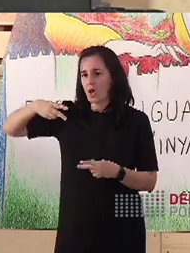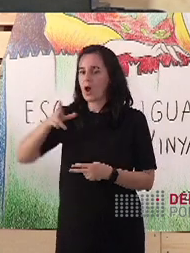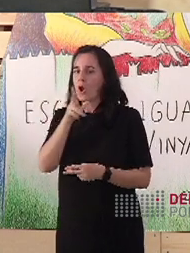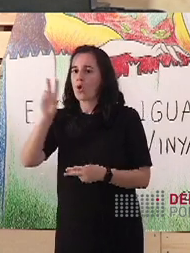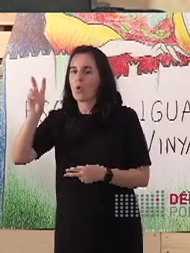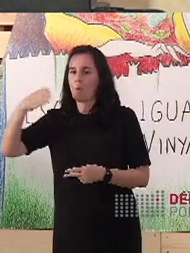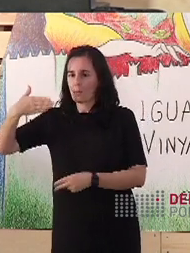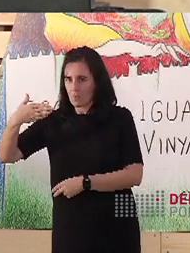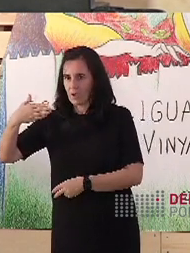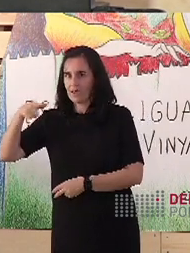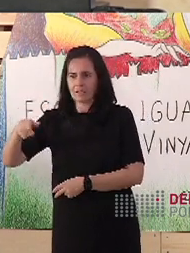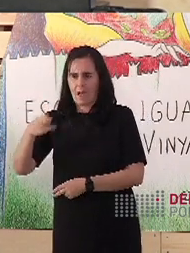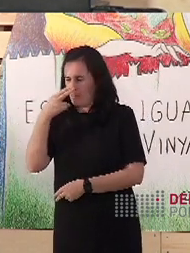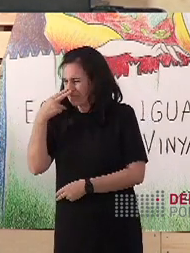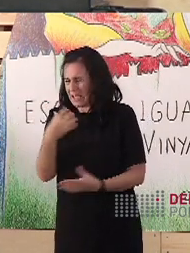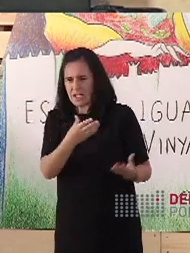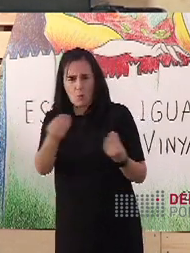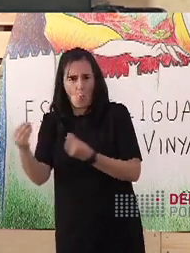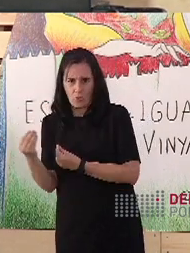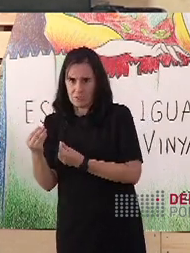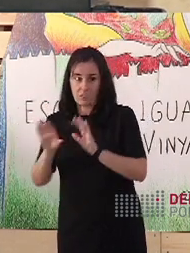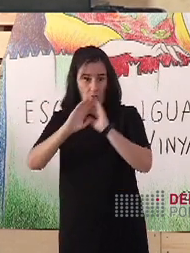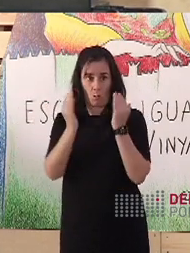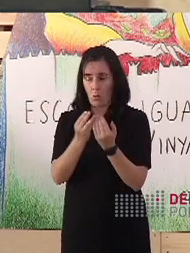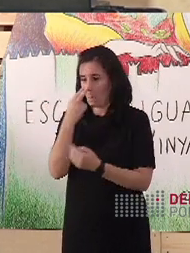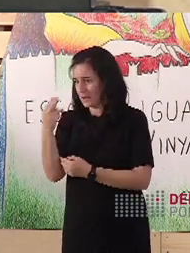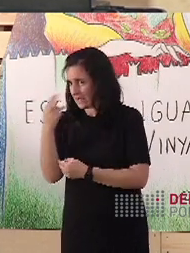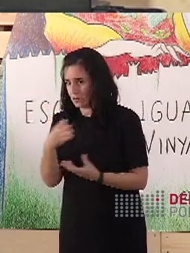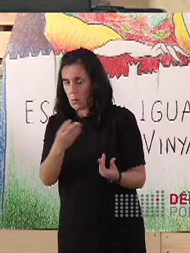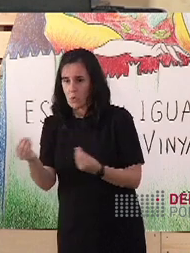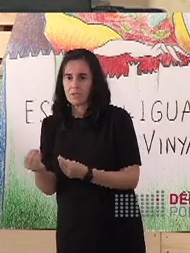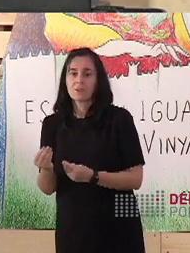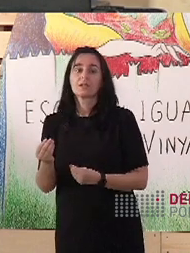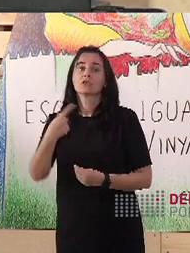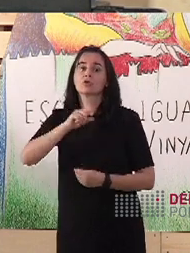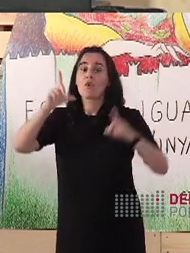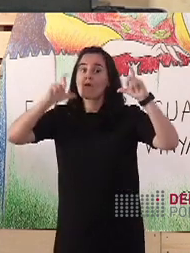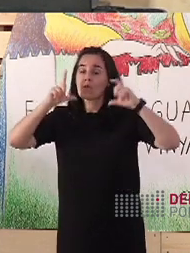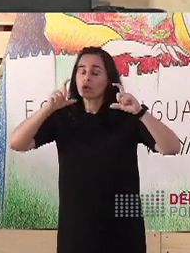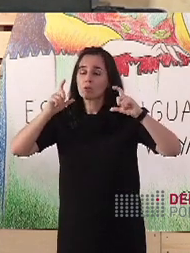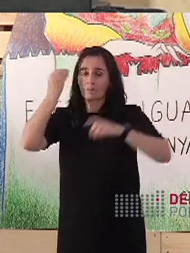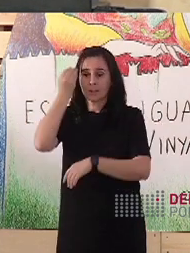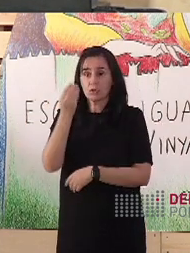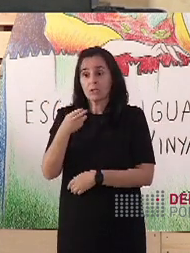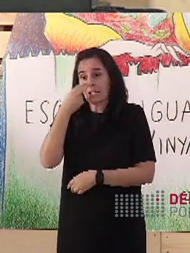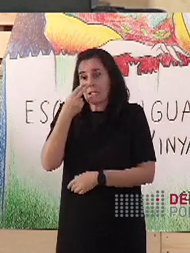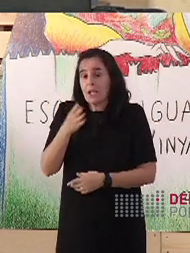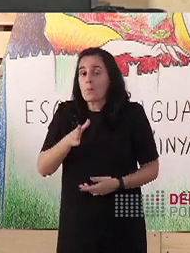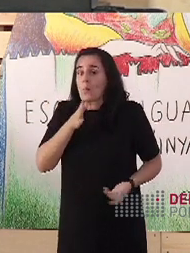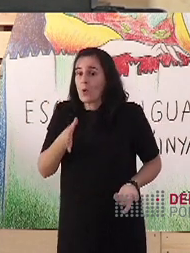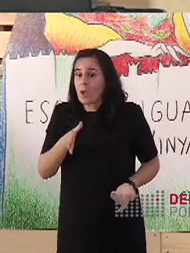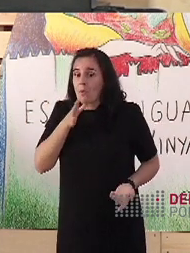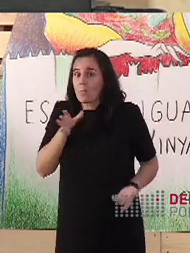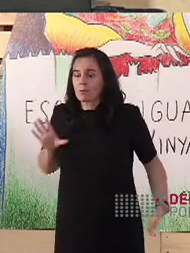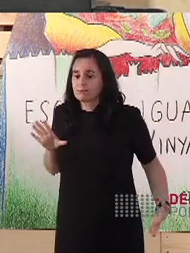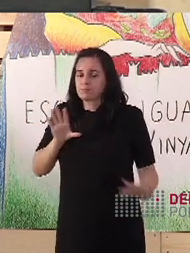a nivel de España, sino del mundo. Y lo interesante de esta foto y por qué la ponemos es por sus por su